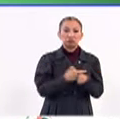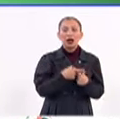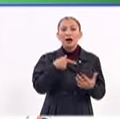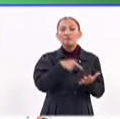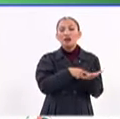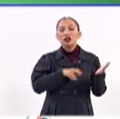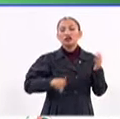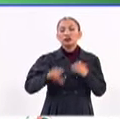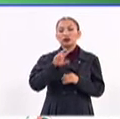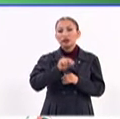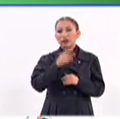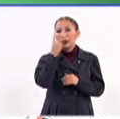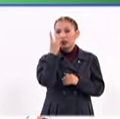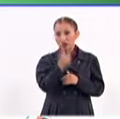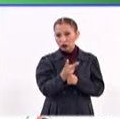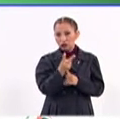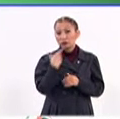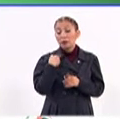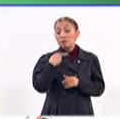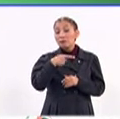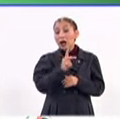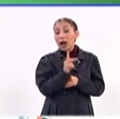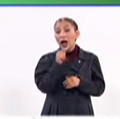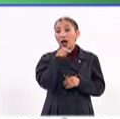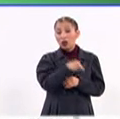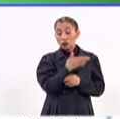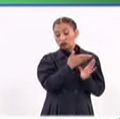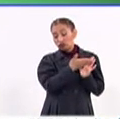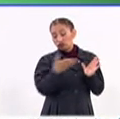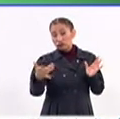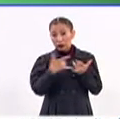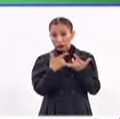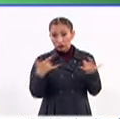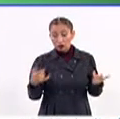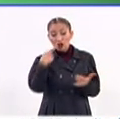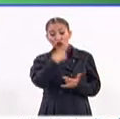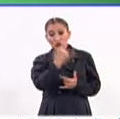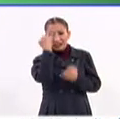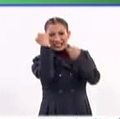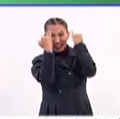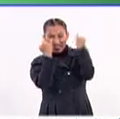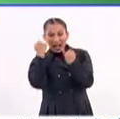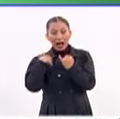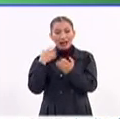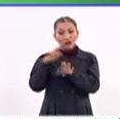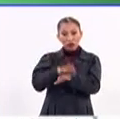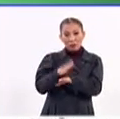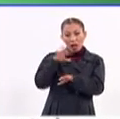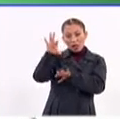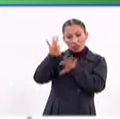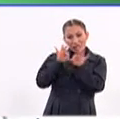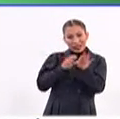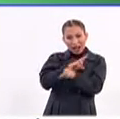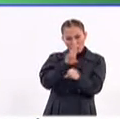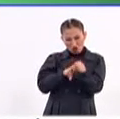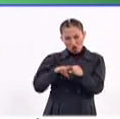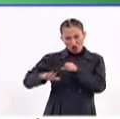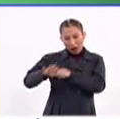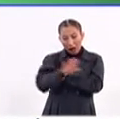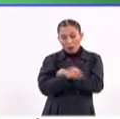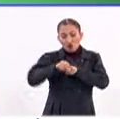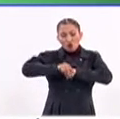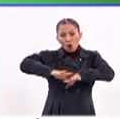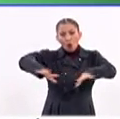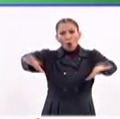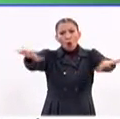en 1882. Sin embargo, a lo largo de la historia, sus teorías e ideas sobre la selección natural se han